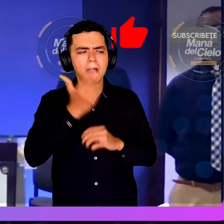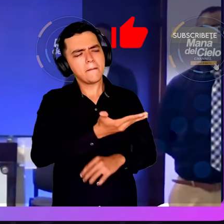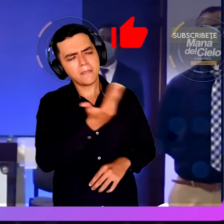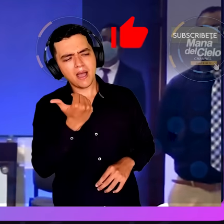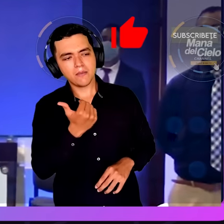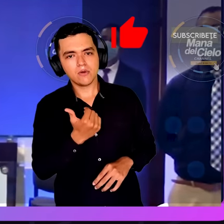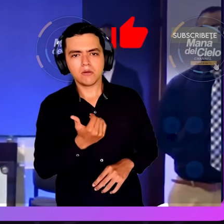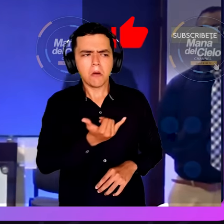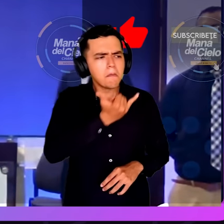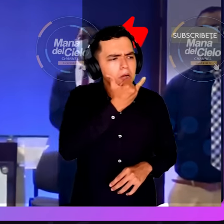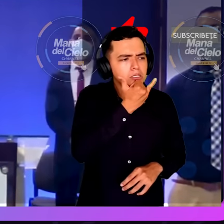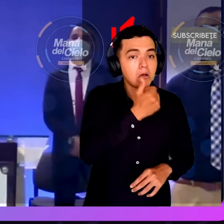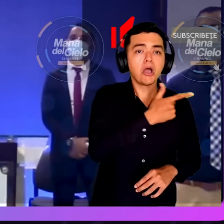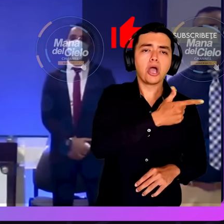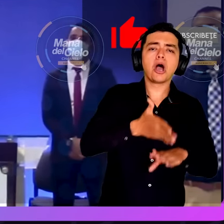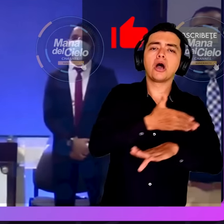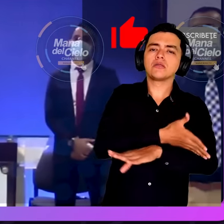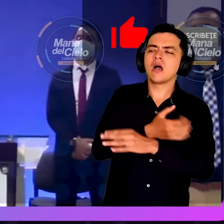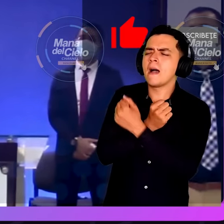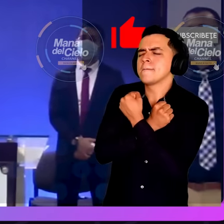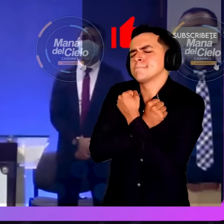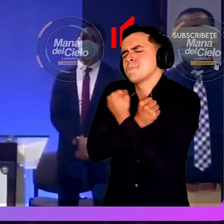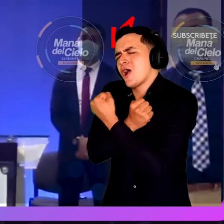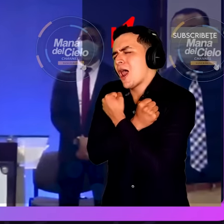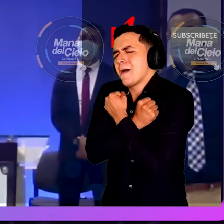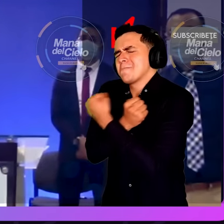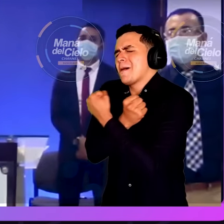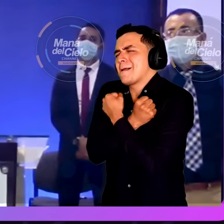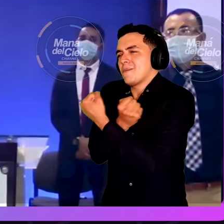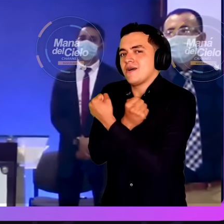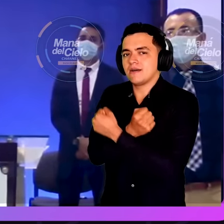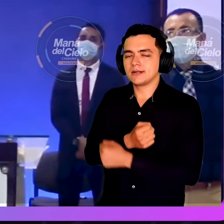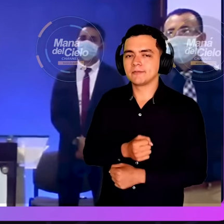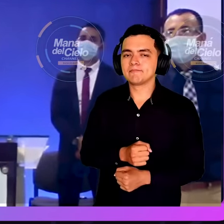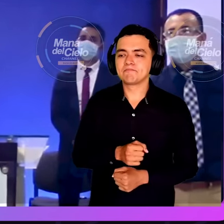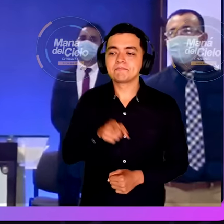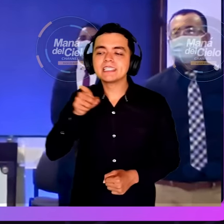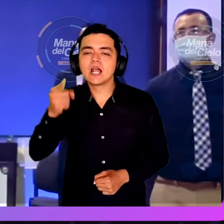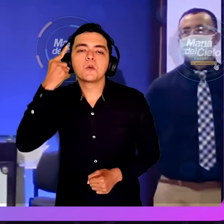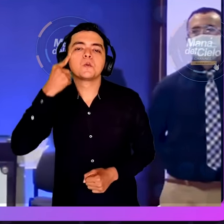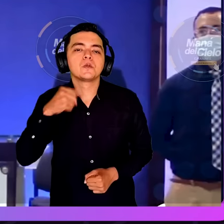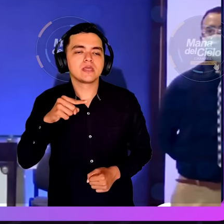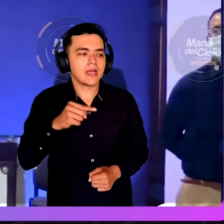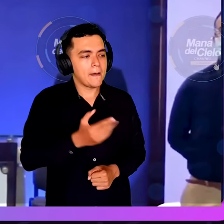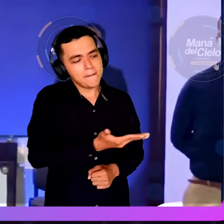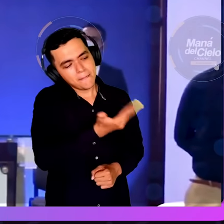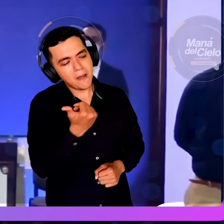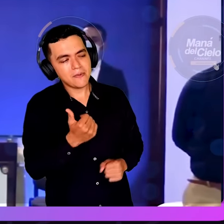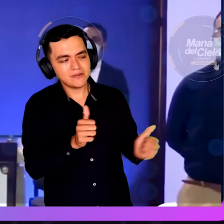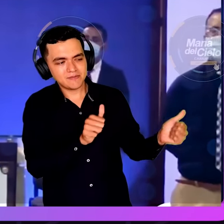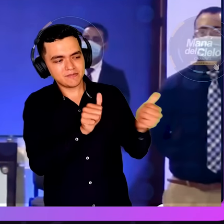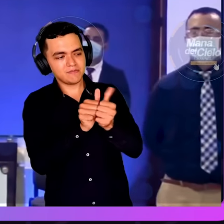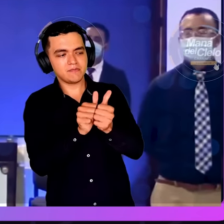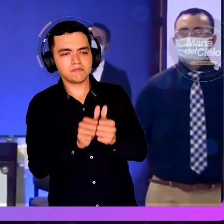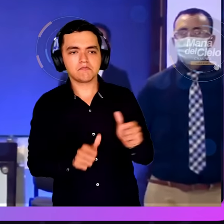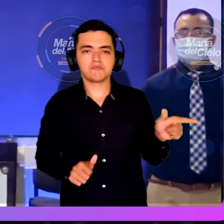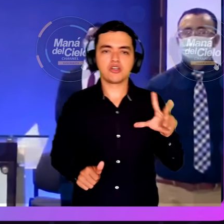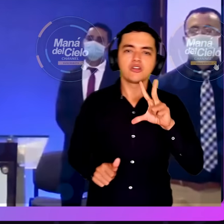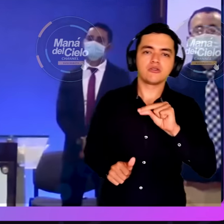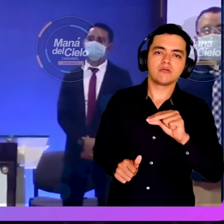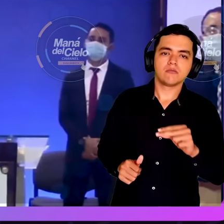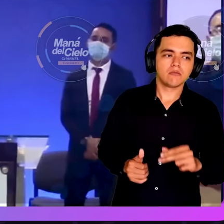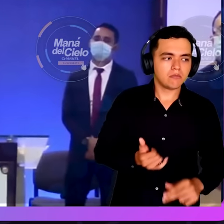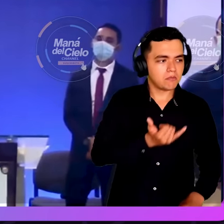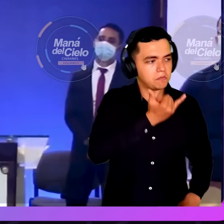pollo. Ese pelo huele a pollo, esa comida, porque estuviste el olor. O cuando tú te vas a orar, cuando tú estás en la presencia de Dios, sales oliendo a